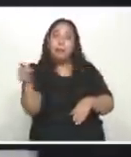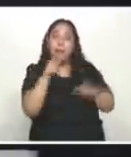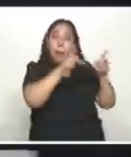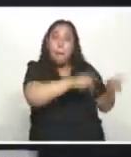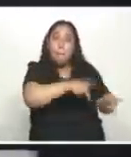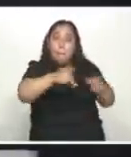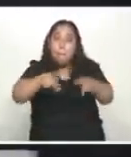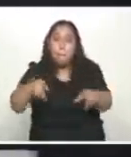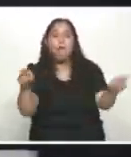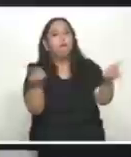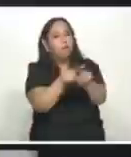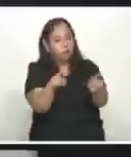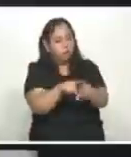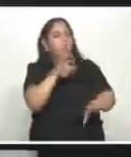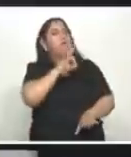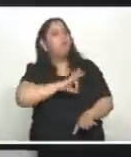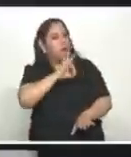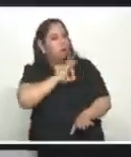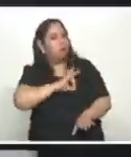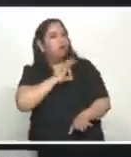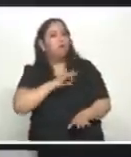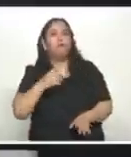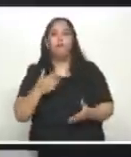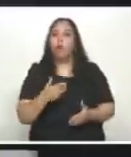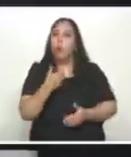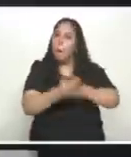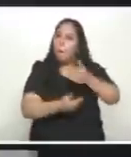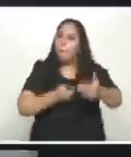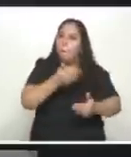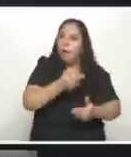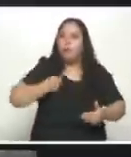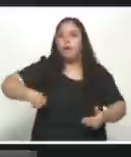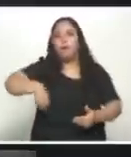alivio de que en algún momento vamos a llegar a tener